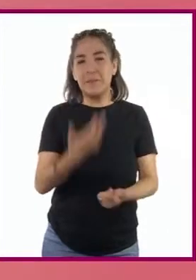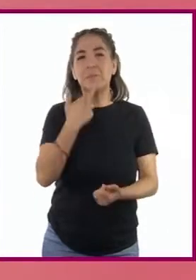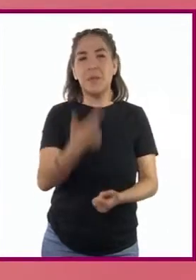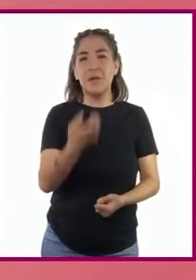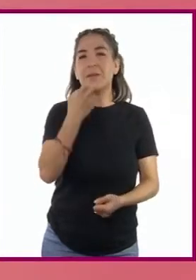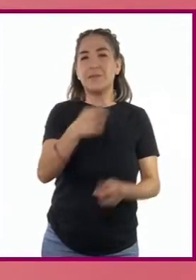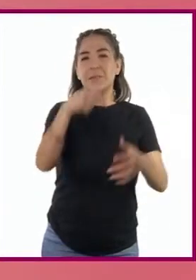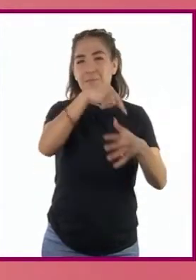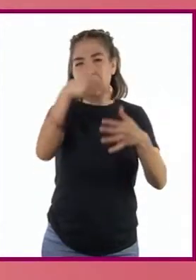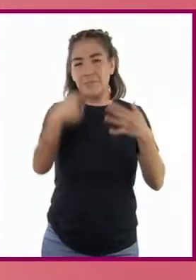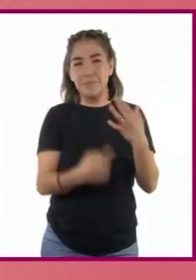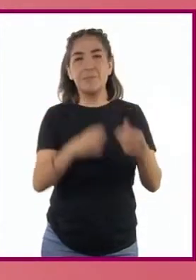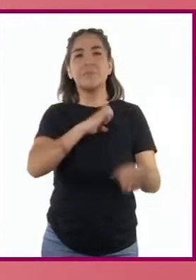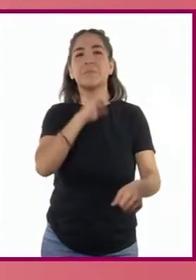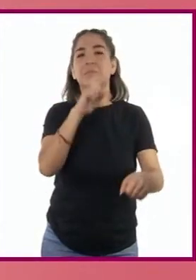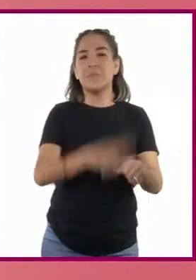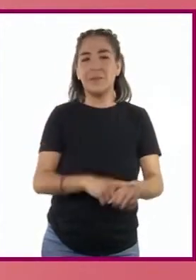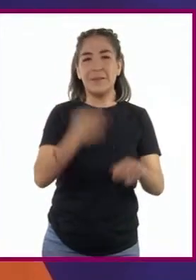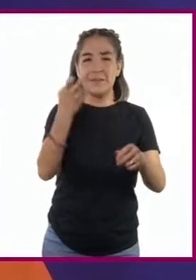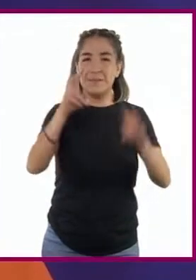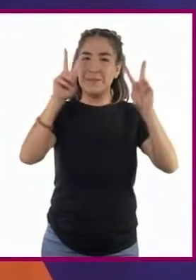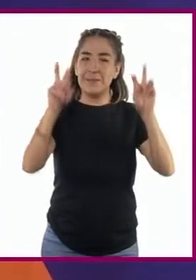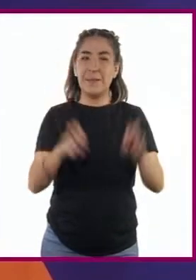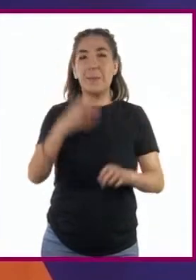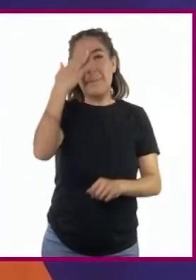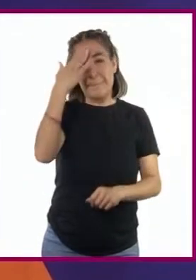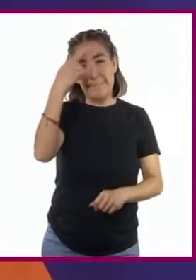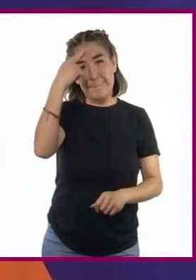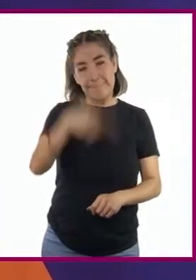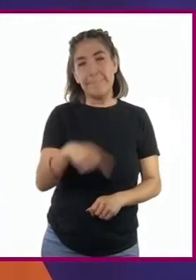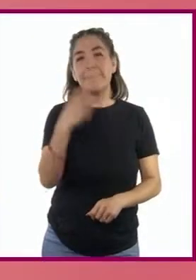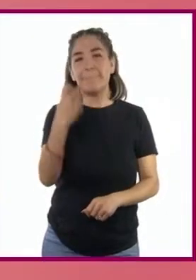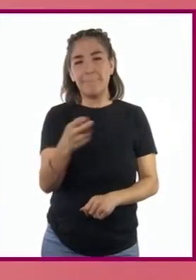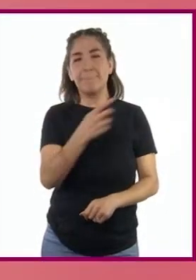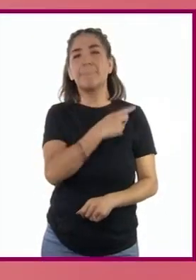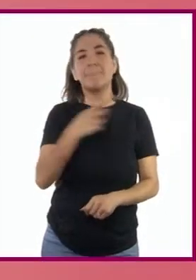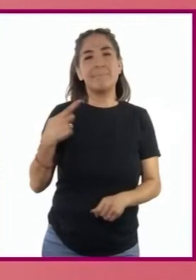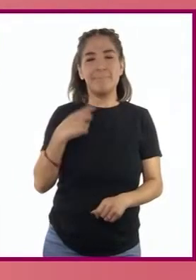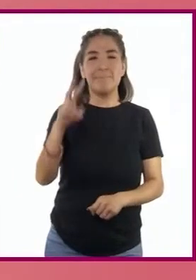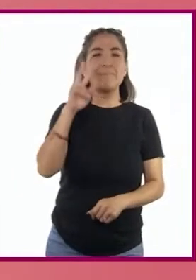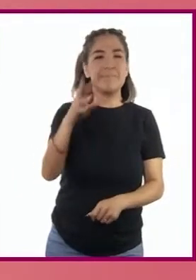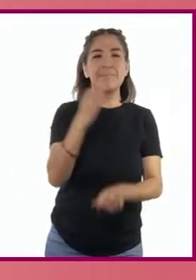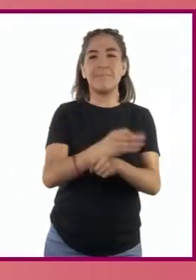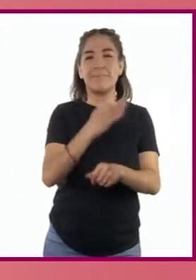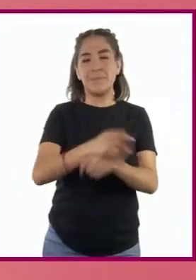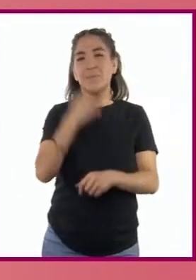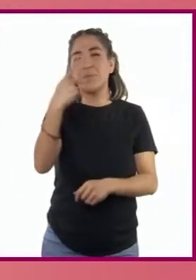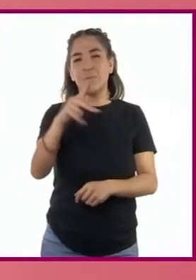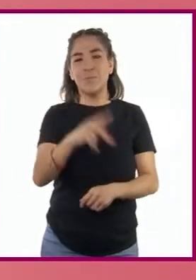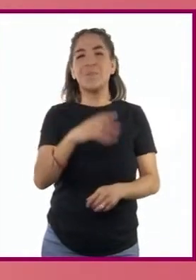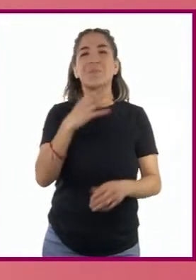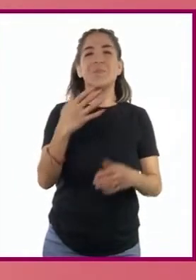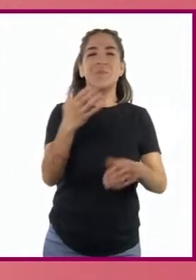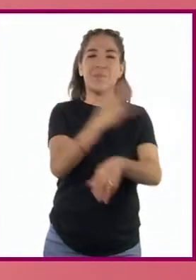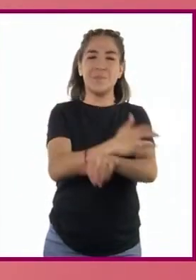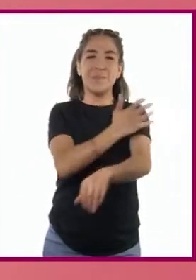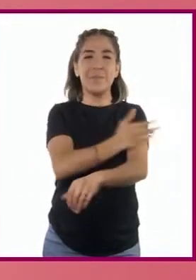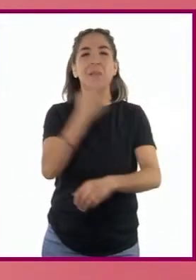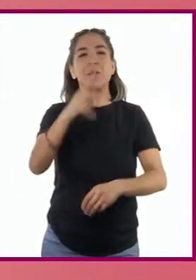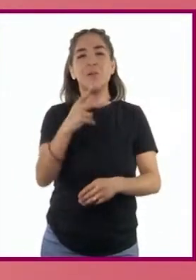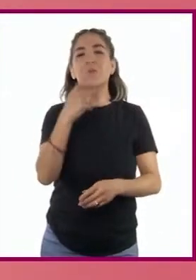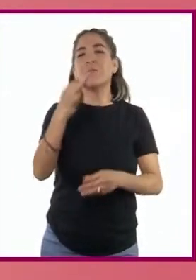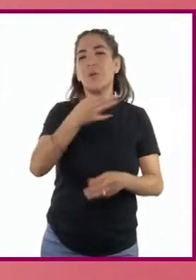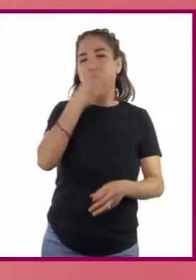ciertos aspectos específicos del tema. Para ello, escuchan con atención los comentarios de sus compañeros,